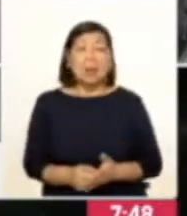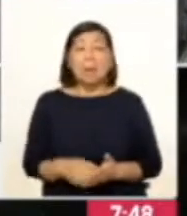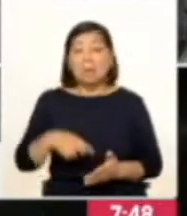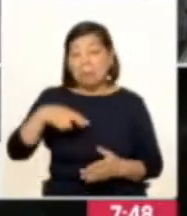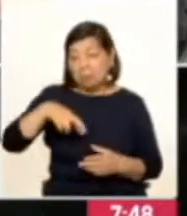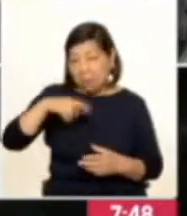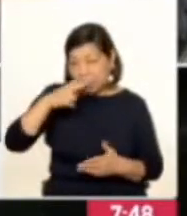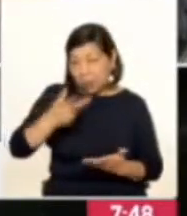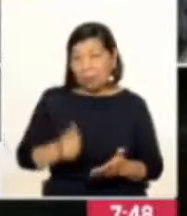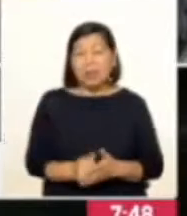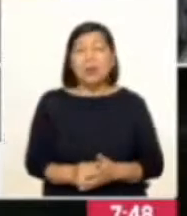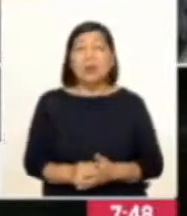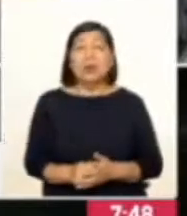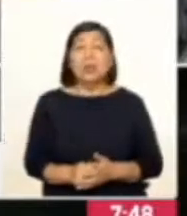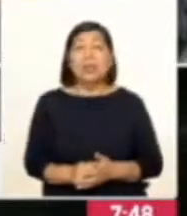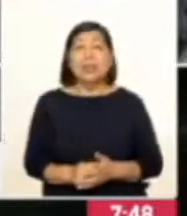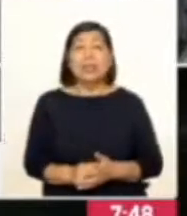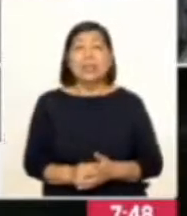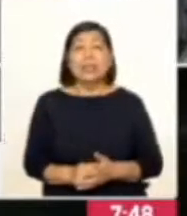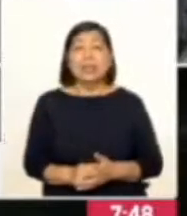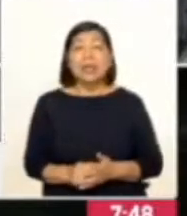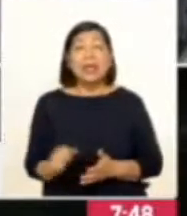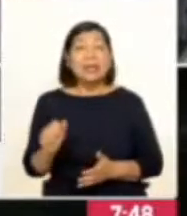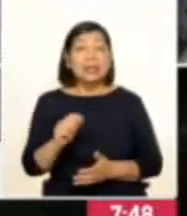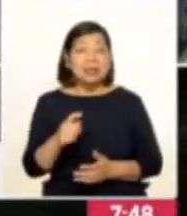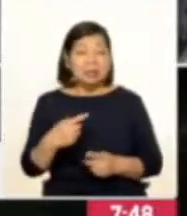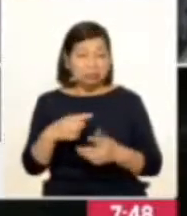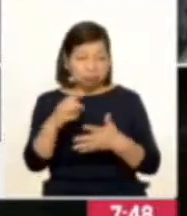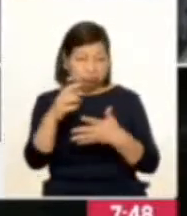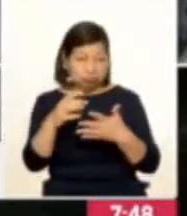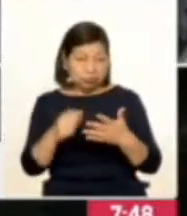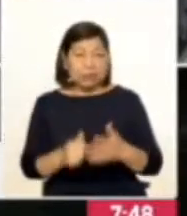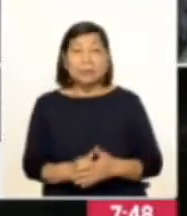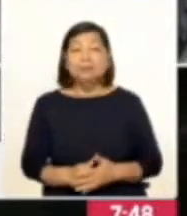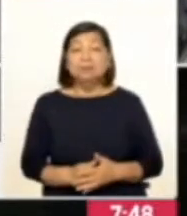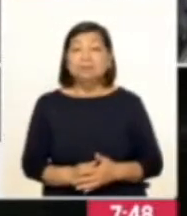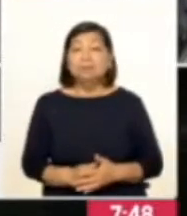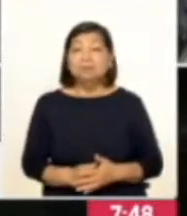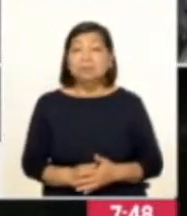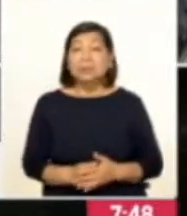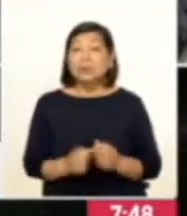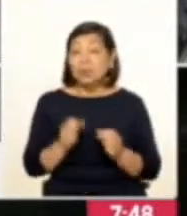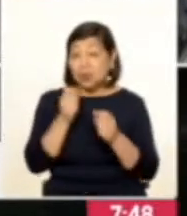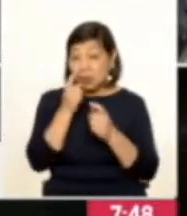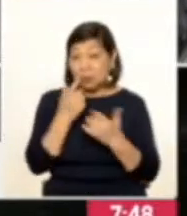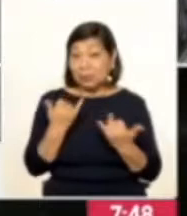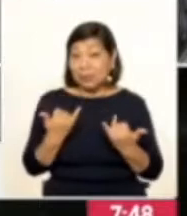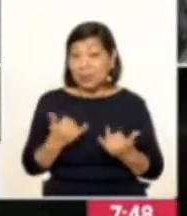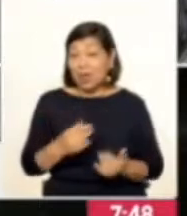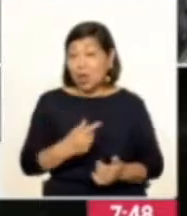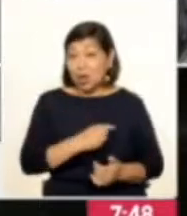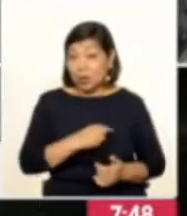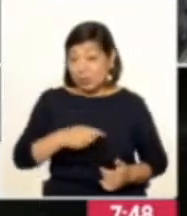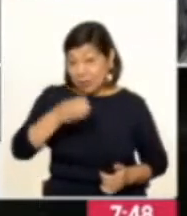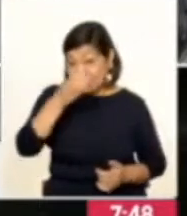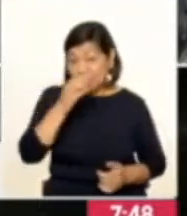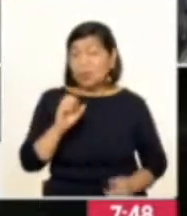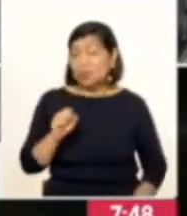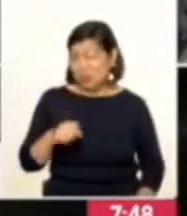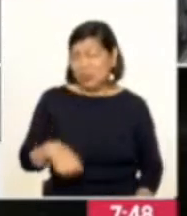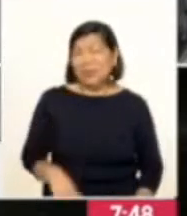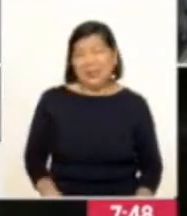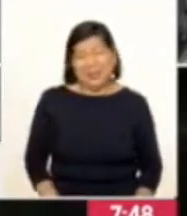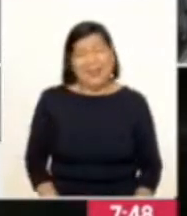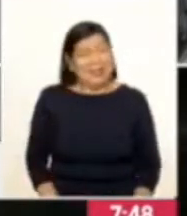petroperú en el caso de este sarratea etcétera van a vamos a tener sorpresas con respecto al gobierno de Pedro Castillo sin